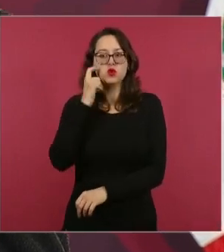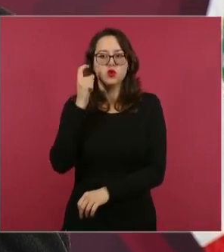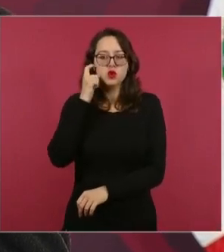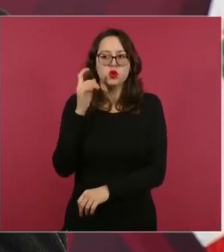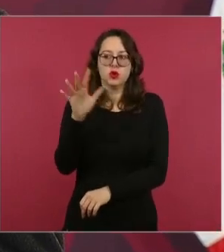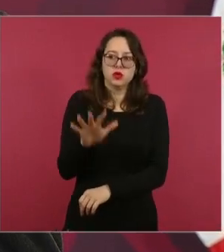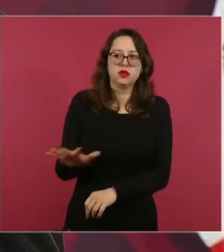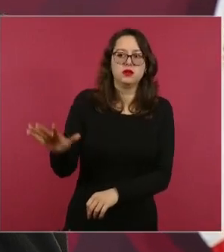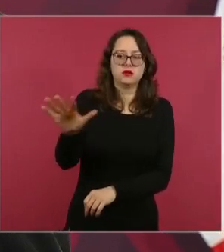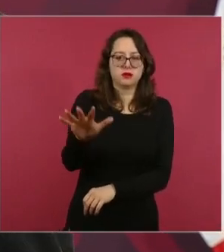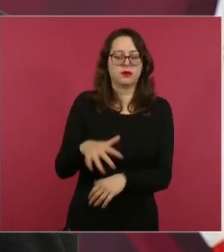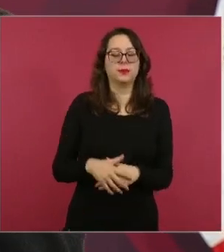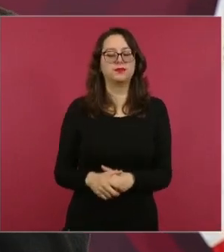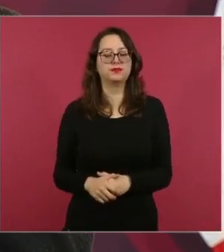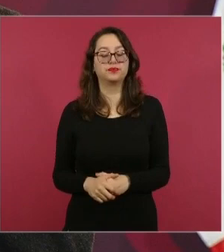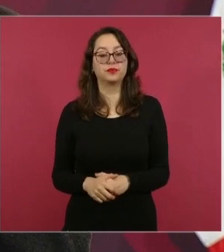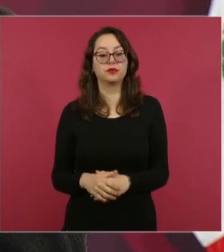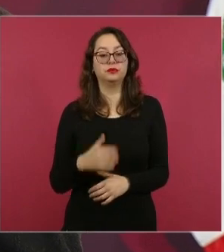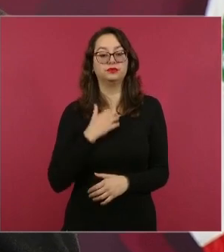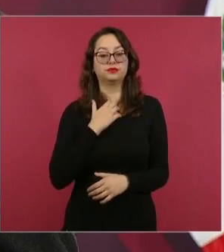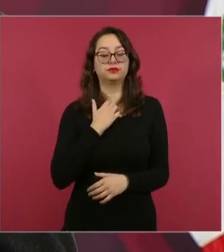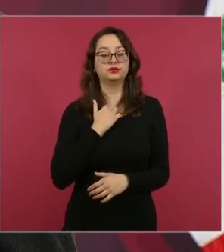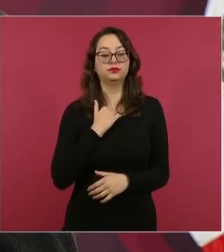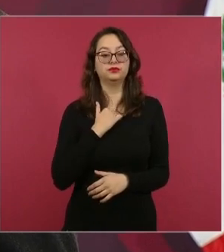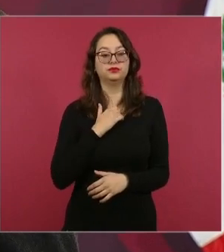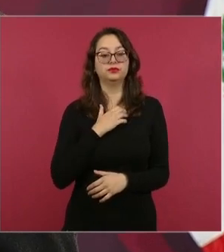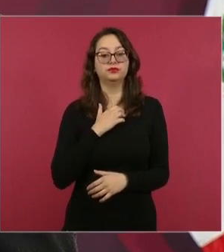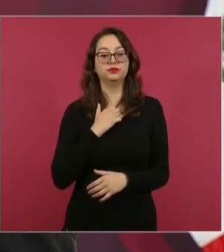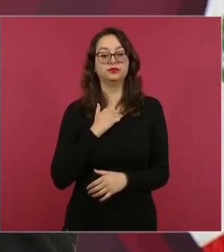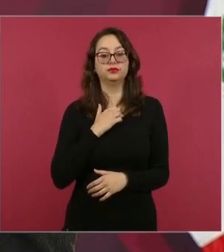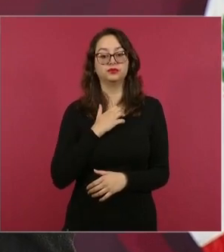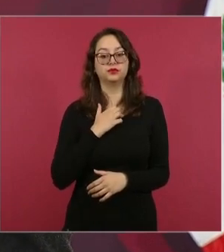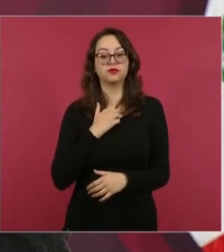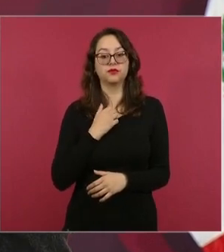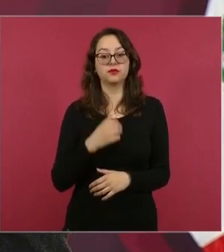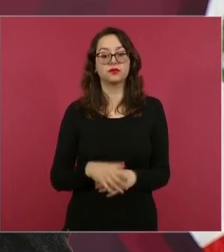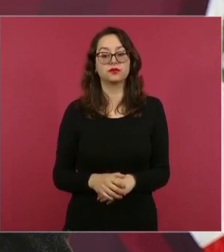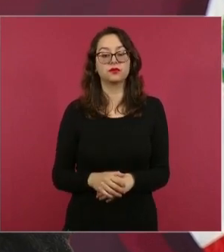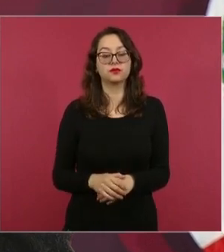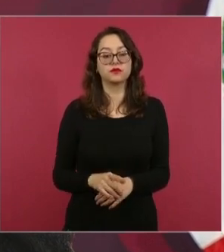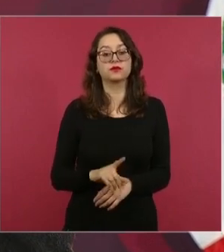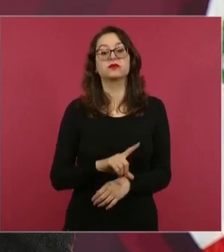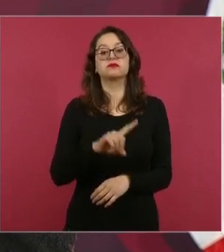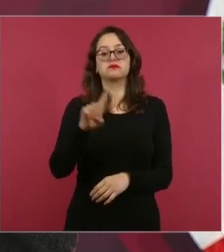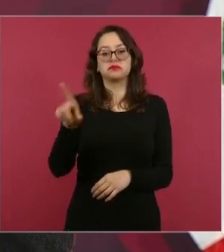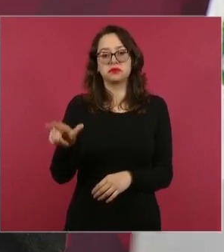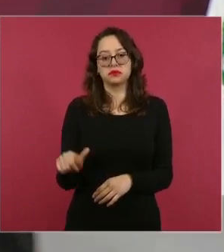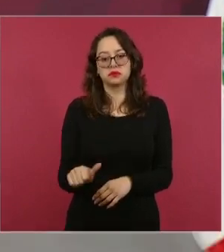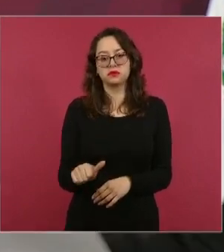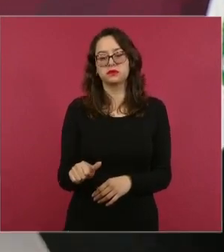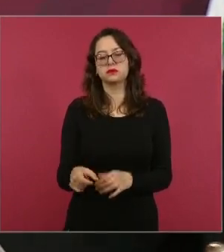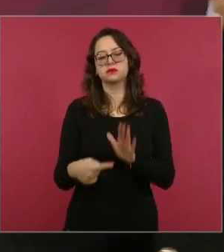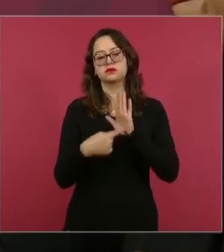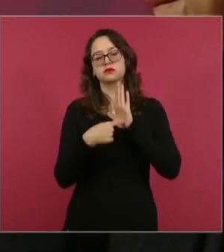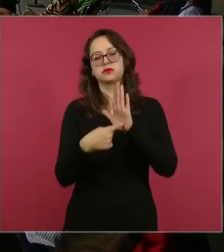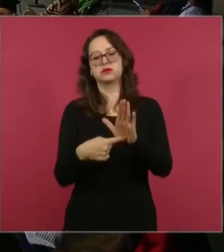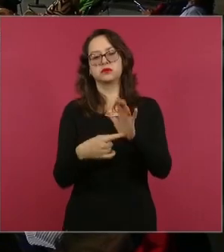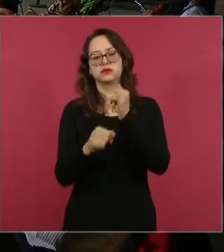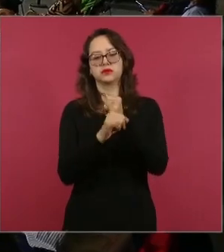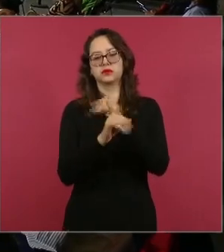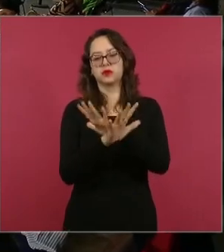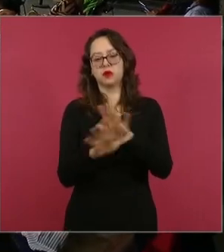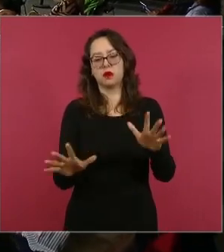y después ya vienen los números los